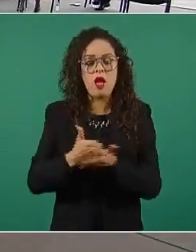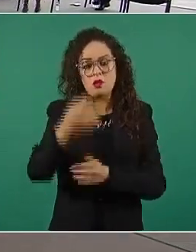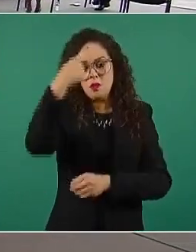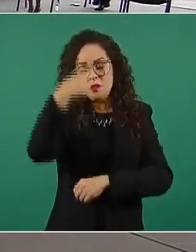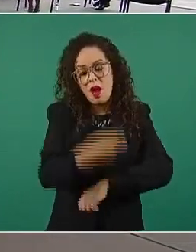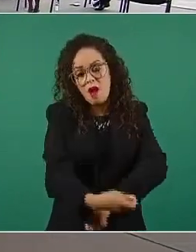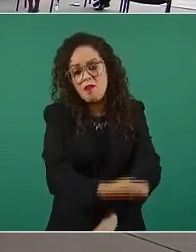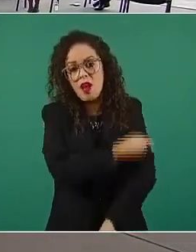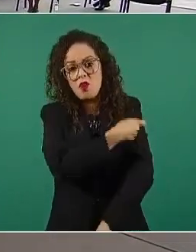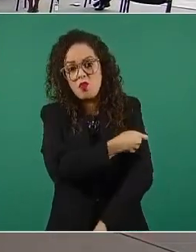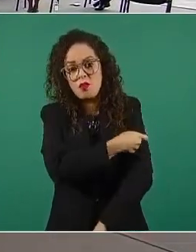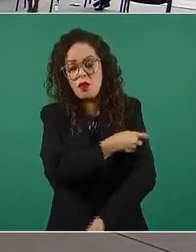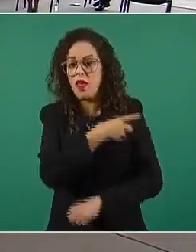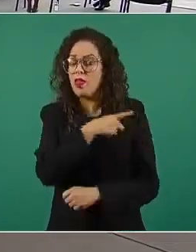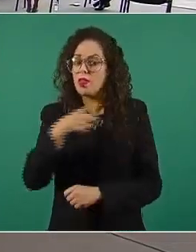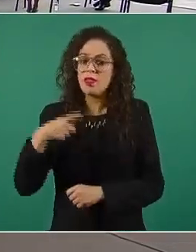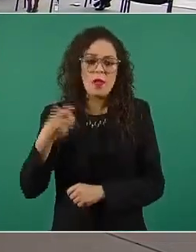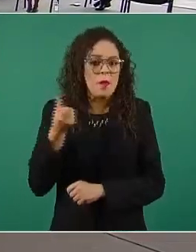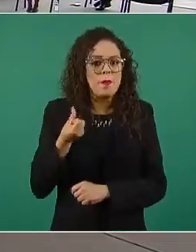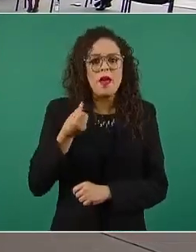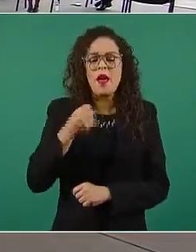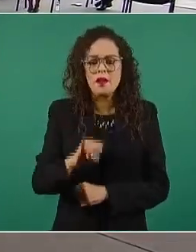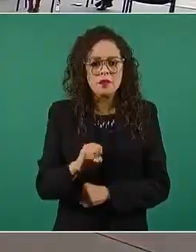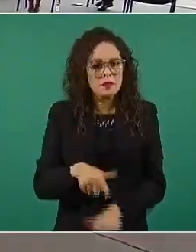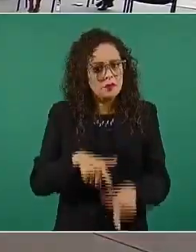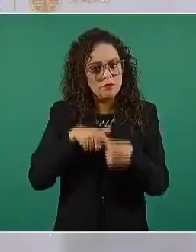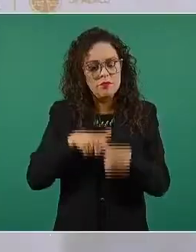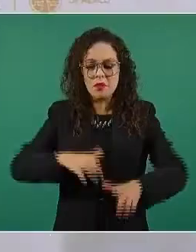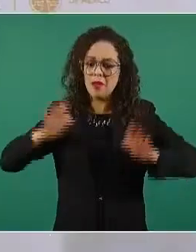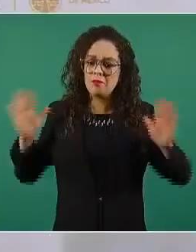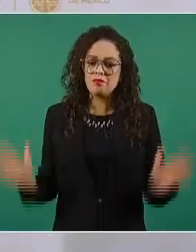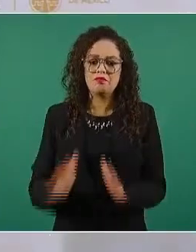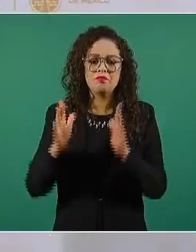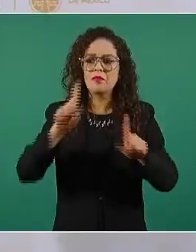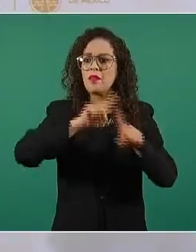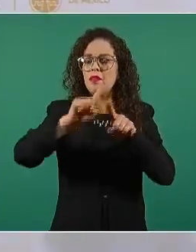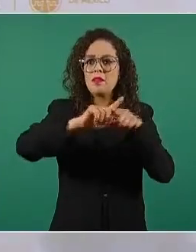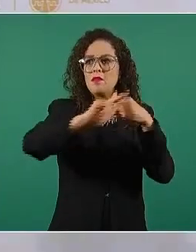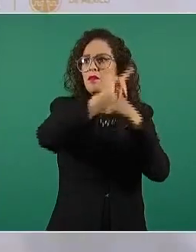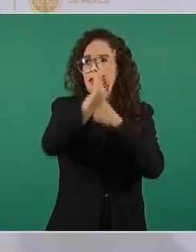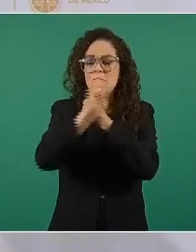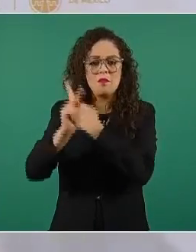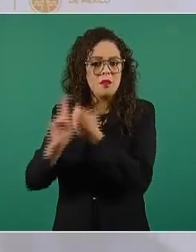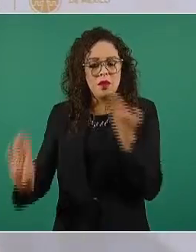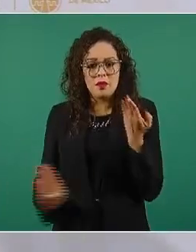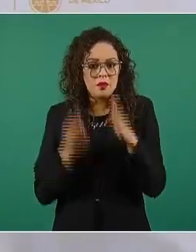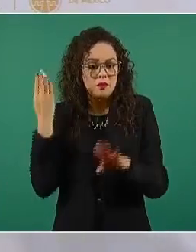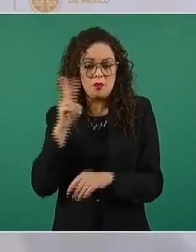seguir para promoverlo en todos los países del mundo. Estamos en un momento crítico.